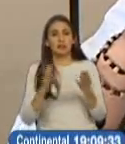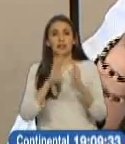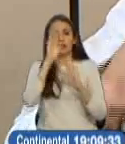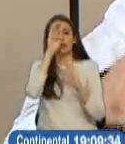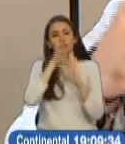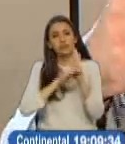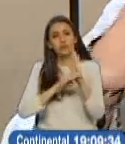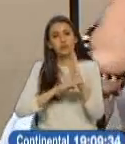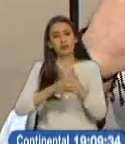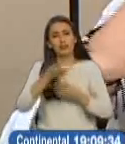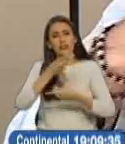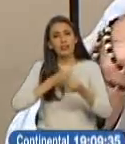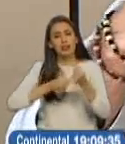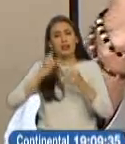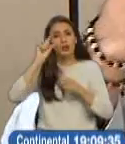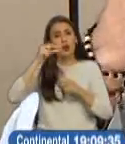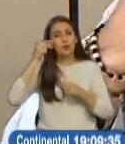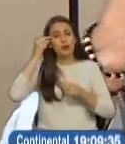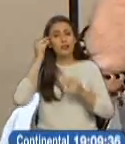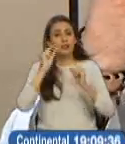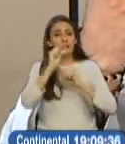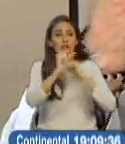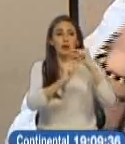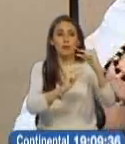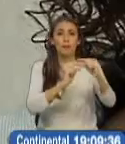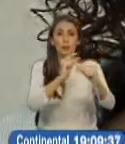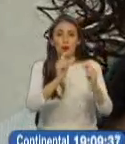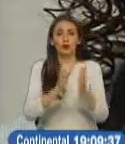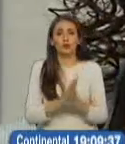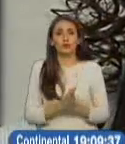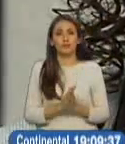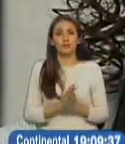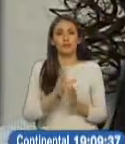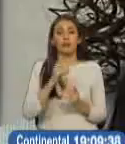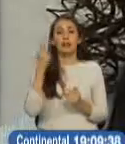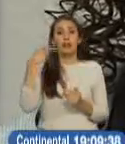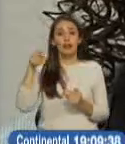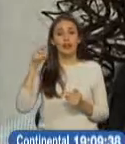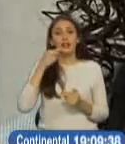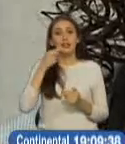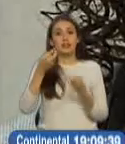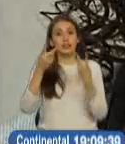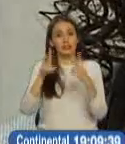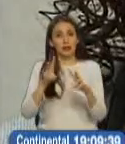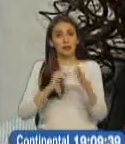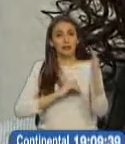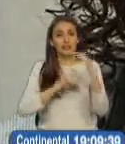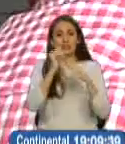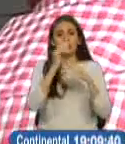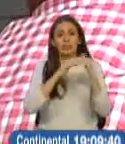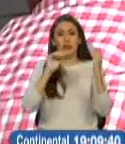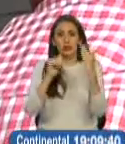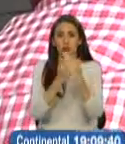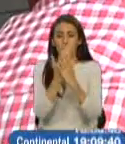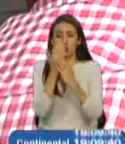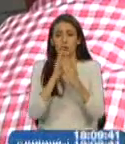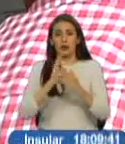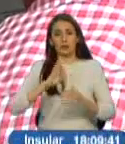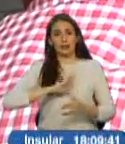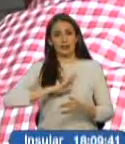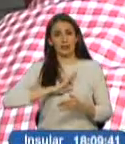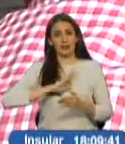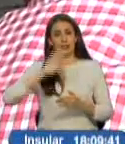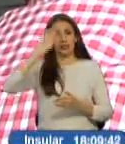tamaño del Estado, que lo haga de forma secuencial y paulatina seguramente. Casado acota que esta reestructuración del Estado es técnica, pues se deja de lado